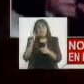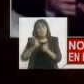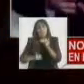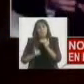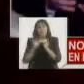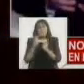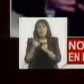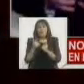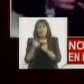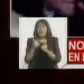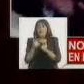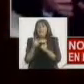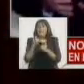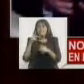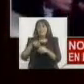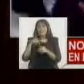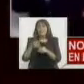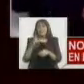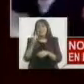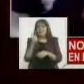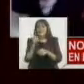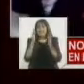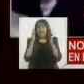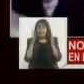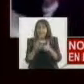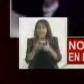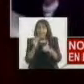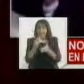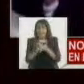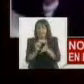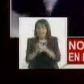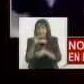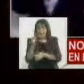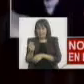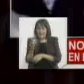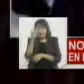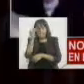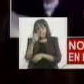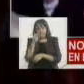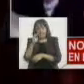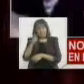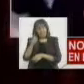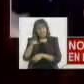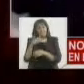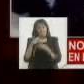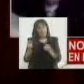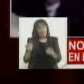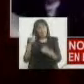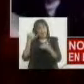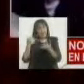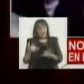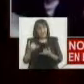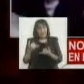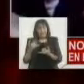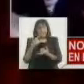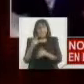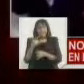último participación fue centrada en esa urgencia. ¿Por qué necesitamos una actuación inmediata?